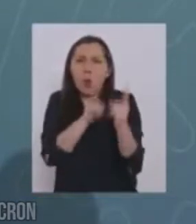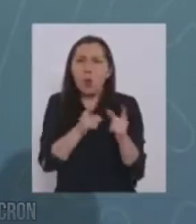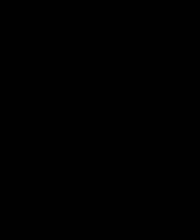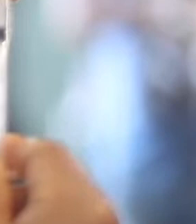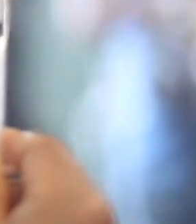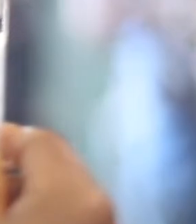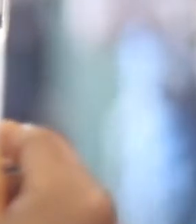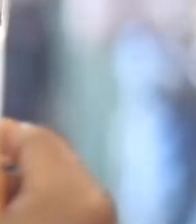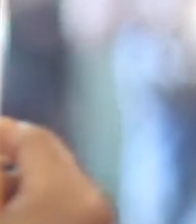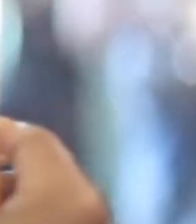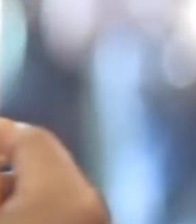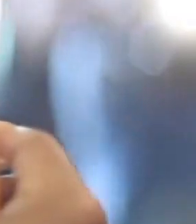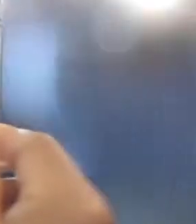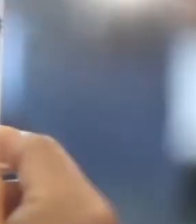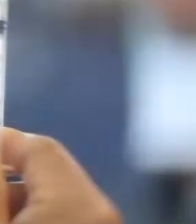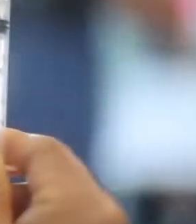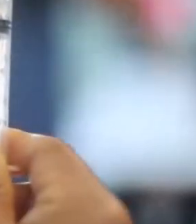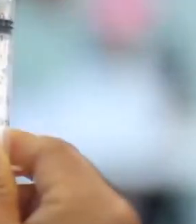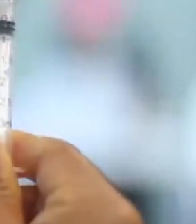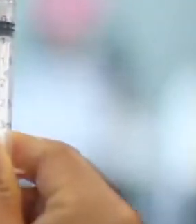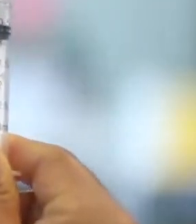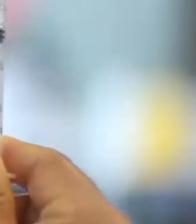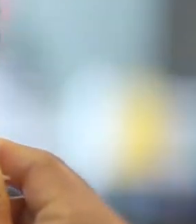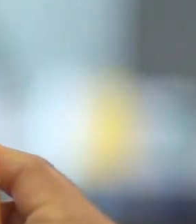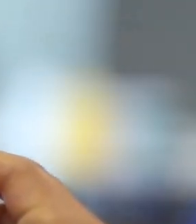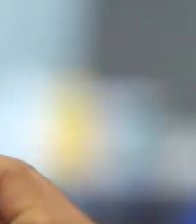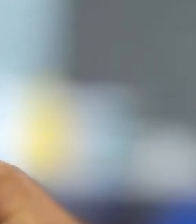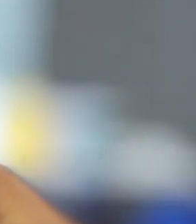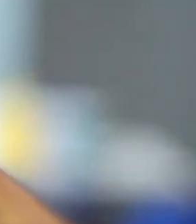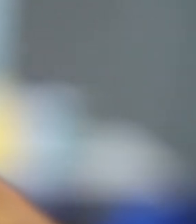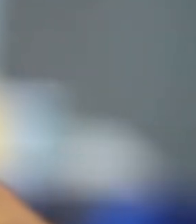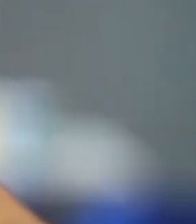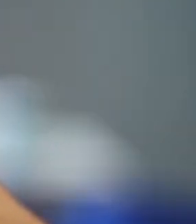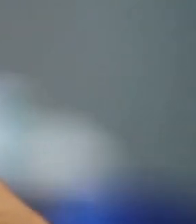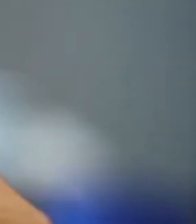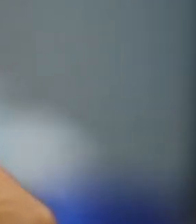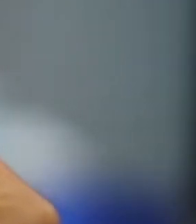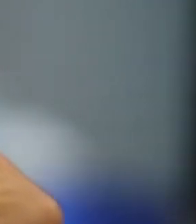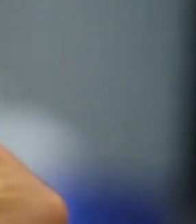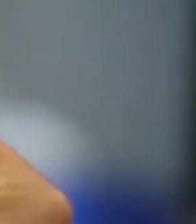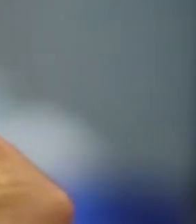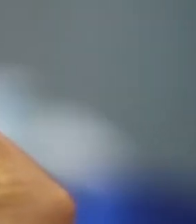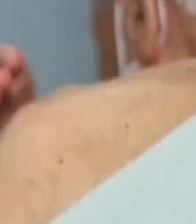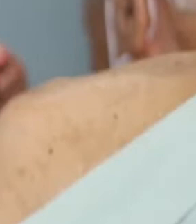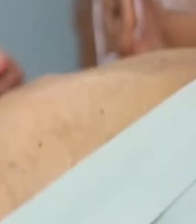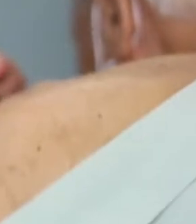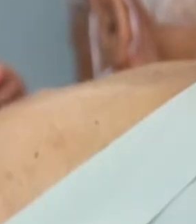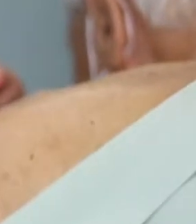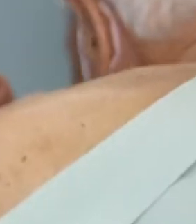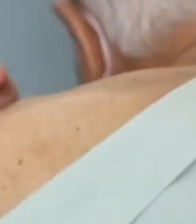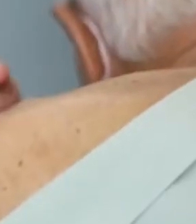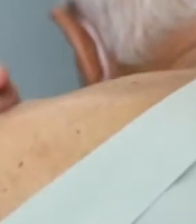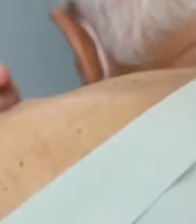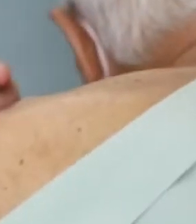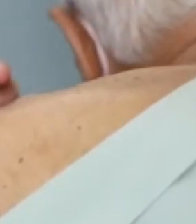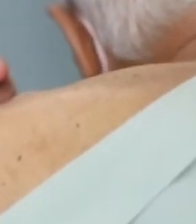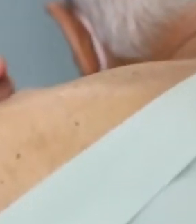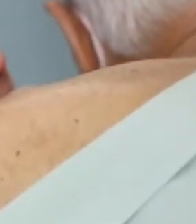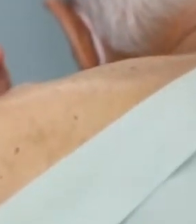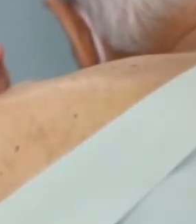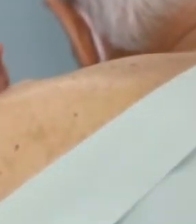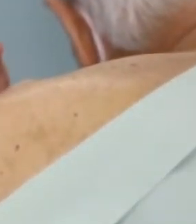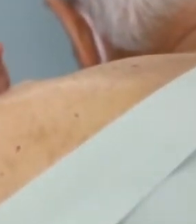mascarilla señalando que se han reforzado las medidas de estudio de esta nueva variante así como también la búsqueda activa de casos